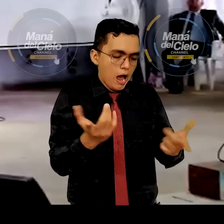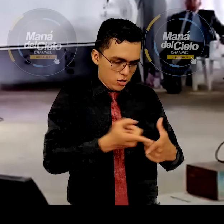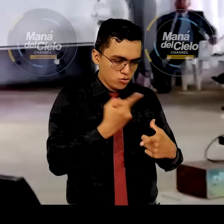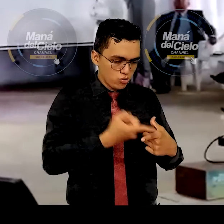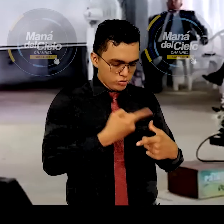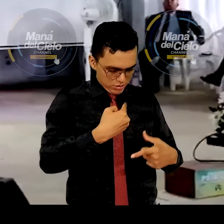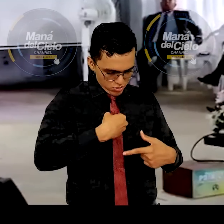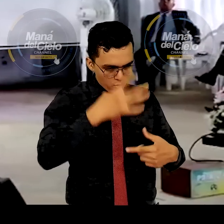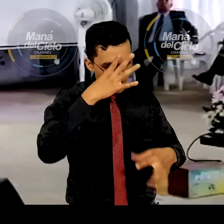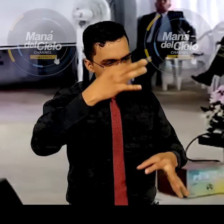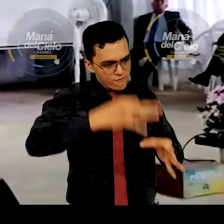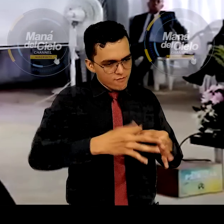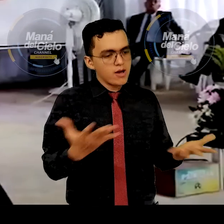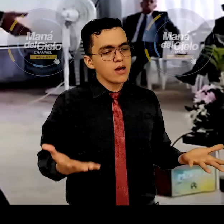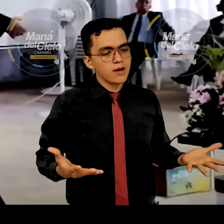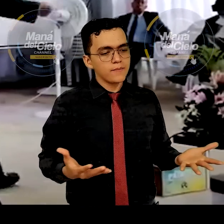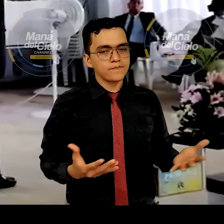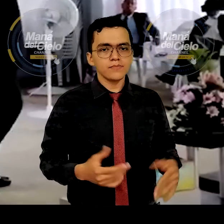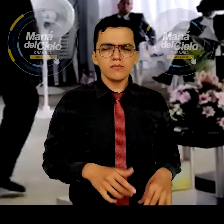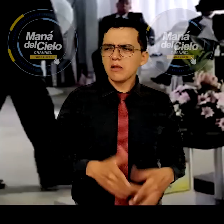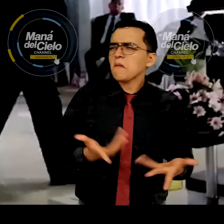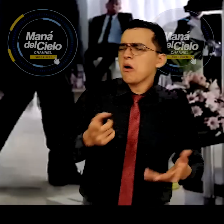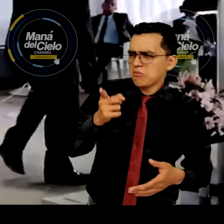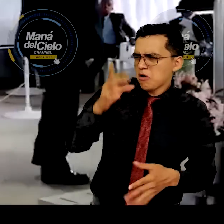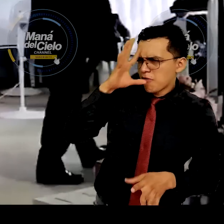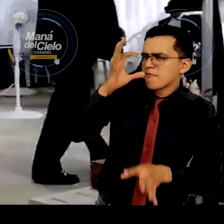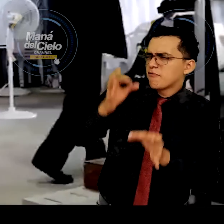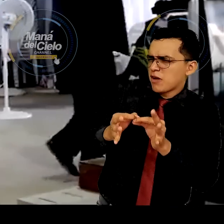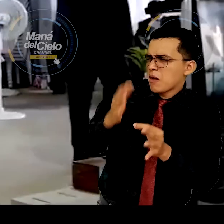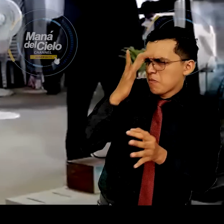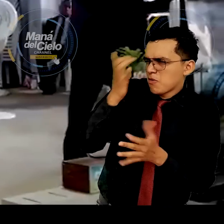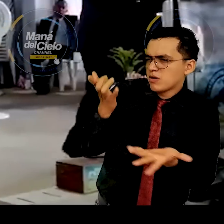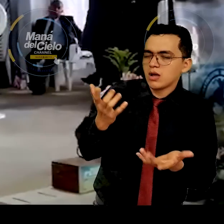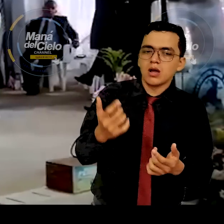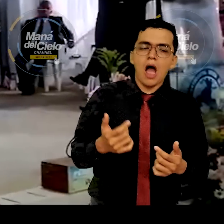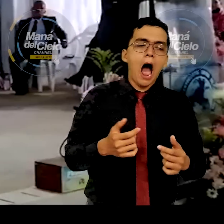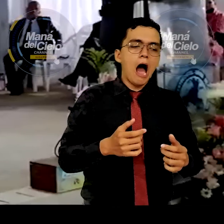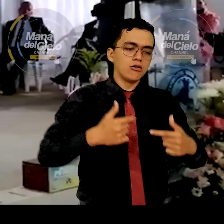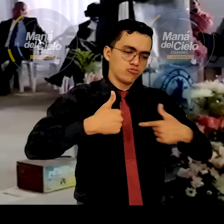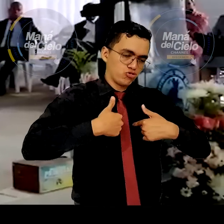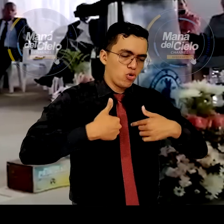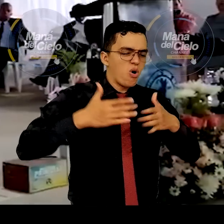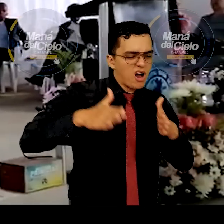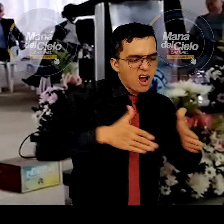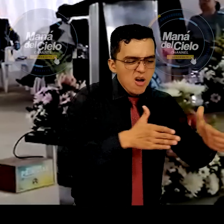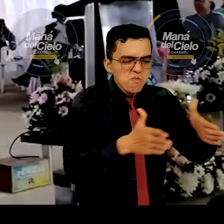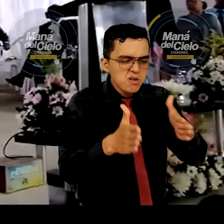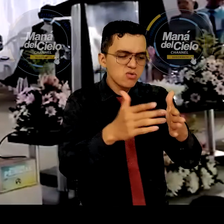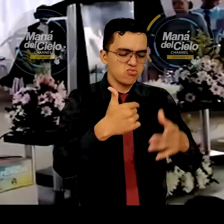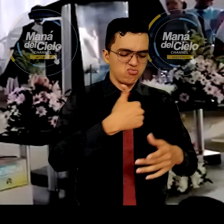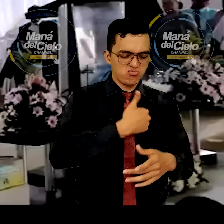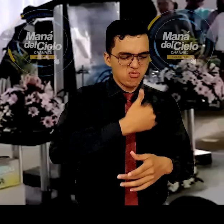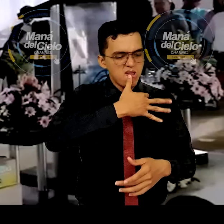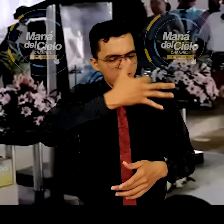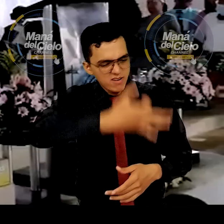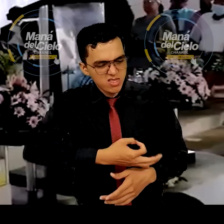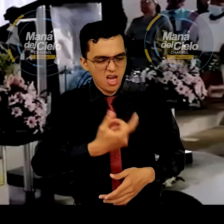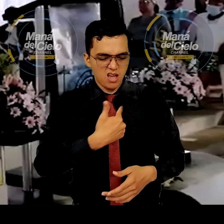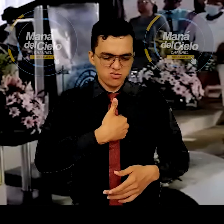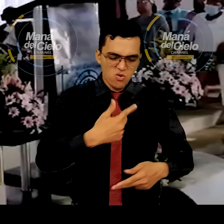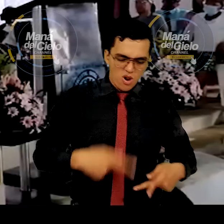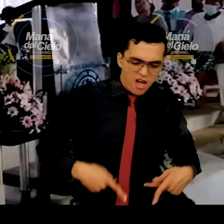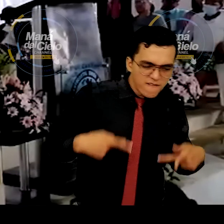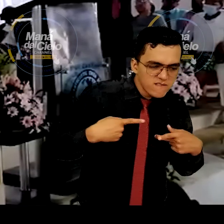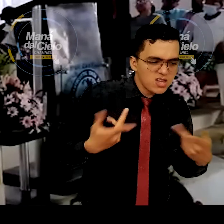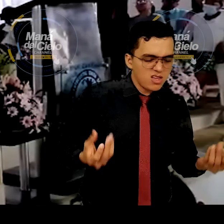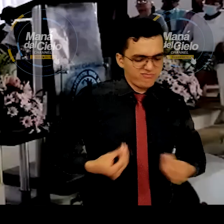varias razones. Vea, ¿por qué vamos a creer esto? Dice, porque yo soy el camino. Yo soy la verdad. Yo soy la vida.